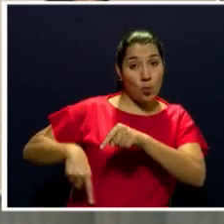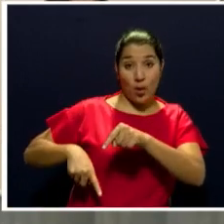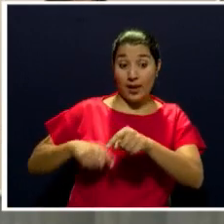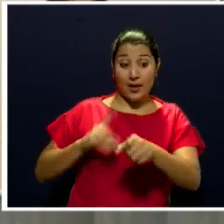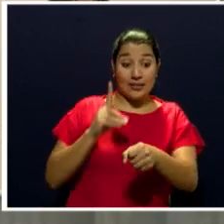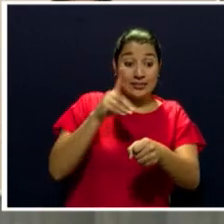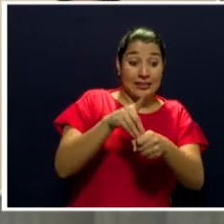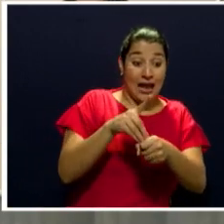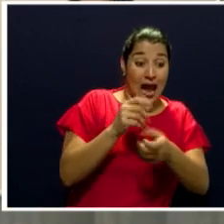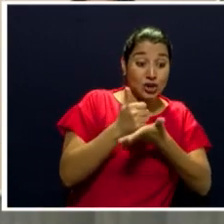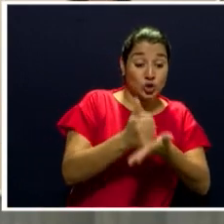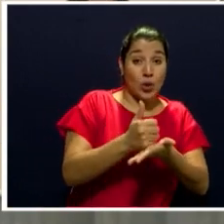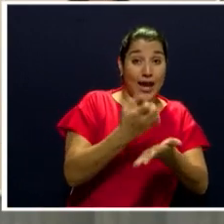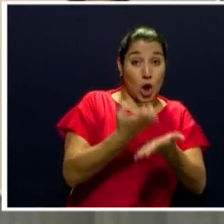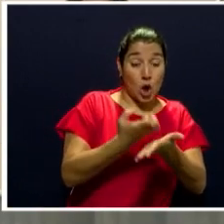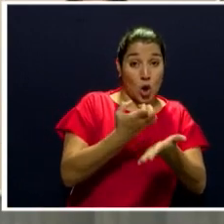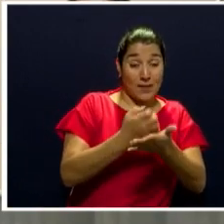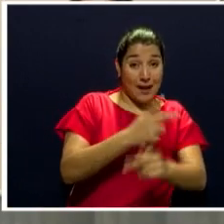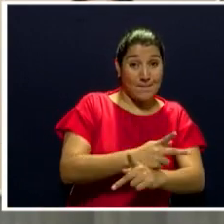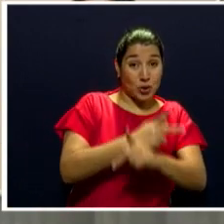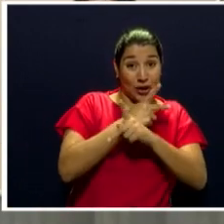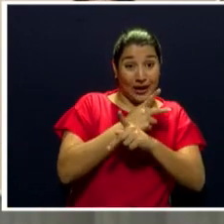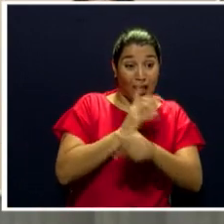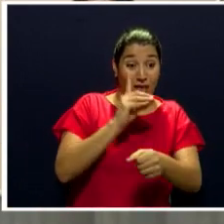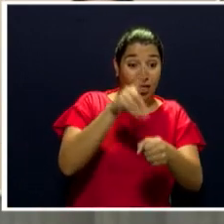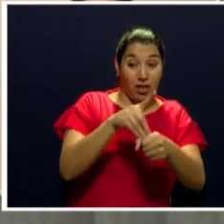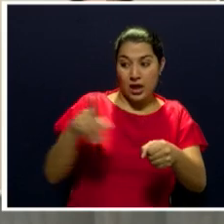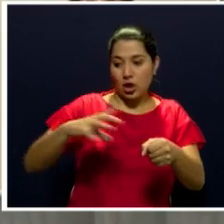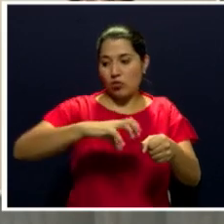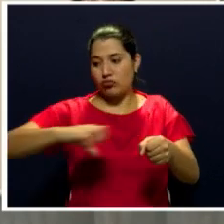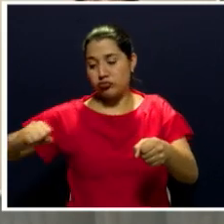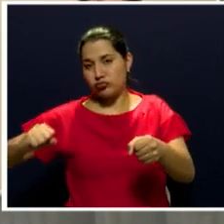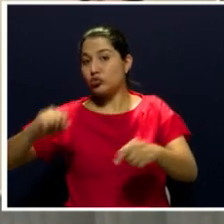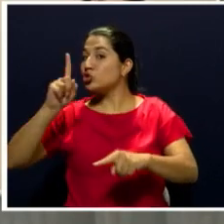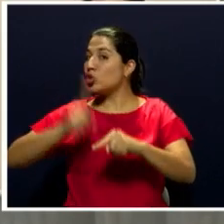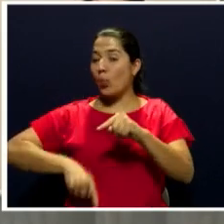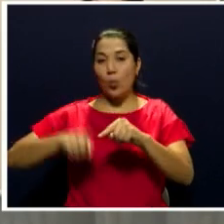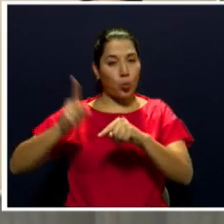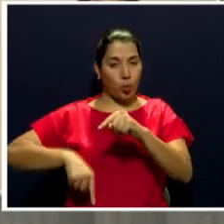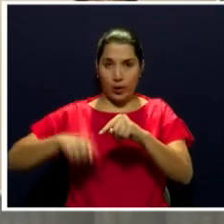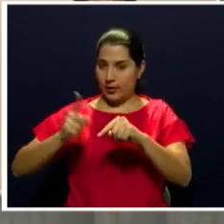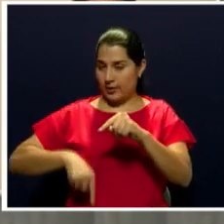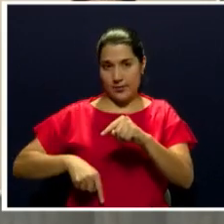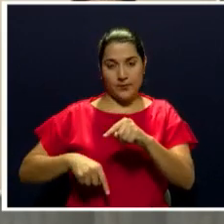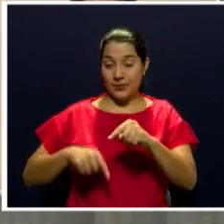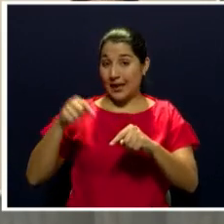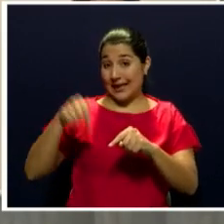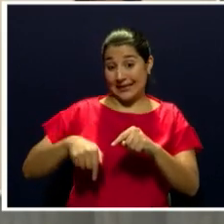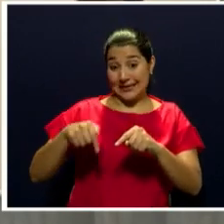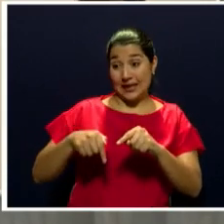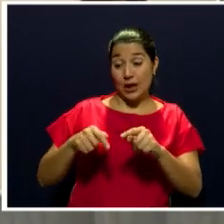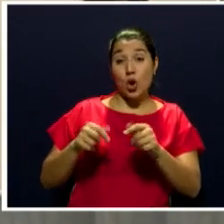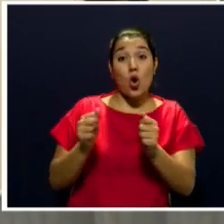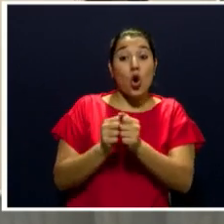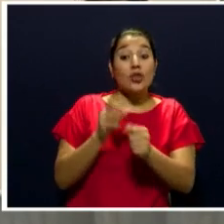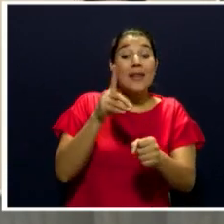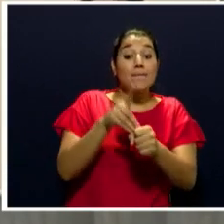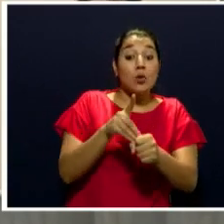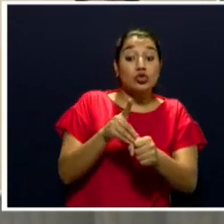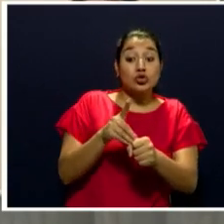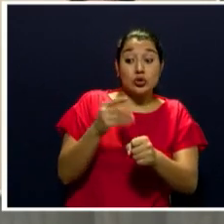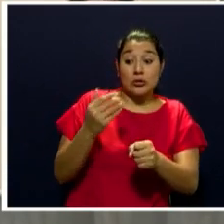dar seguridad a las personas de que los depósitos que se están haciendo en este fin de semana y durante el transcurso de los